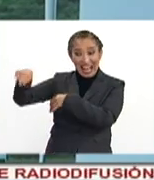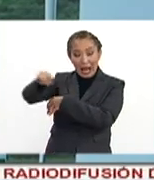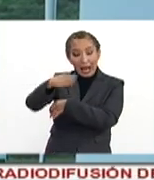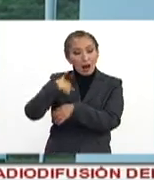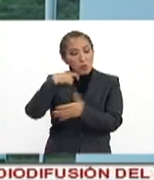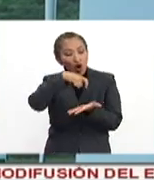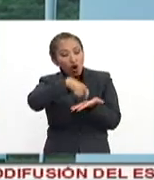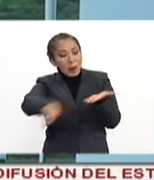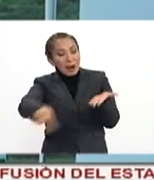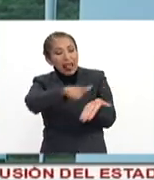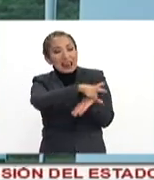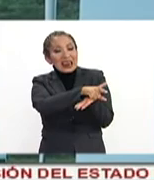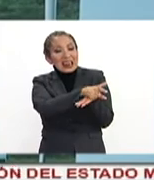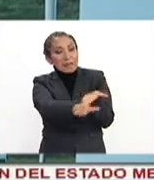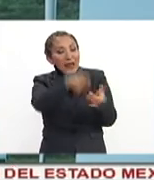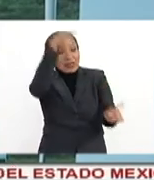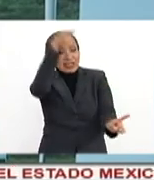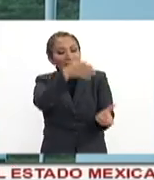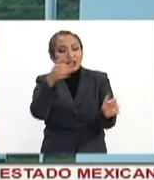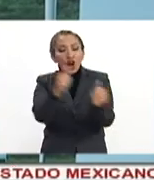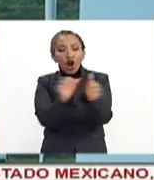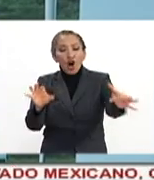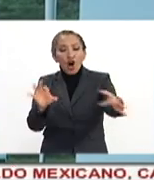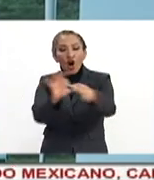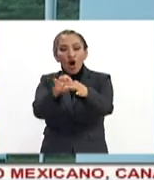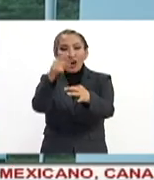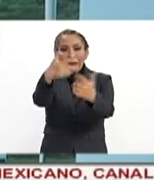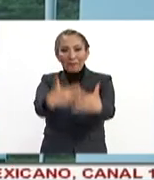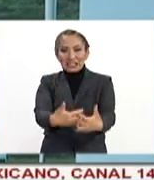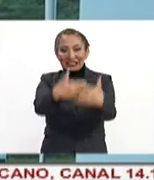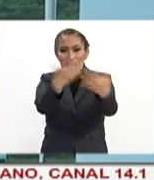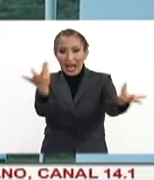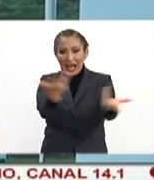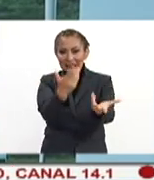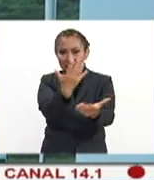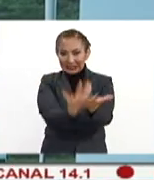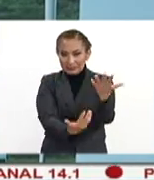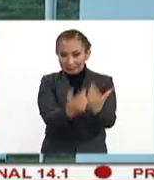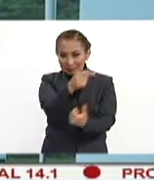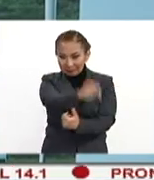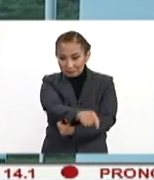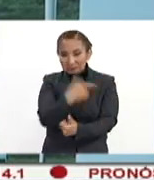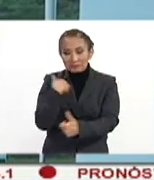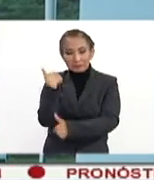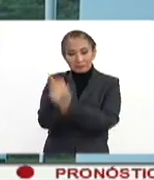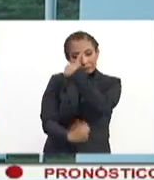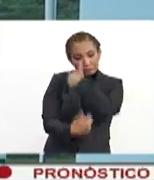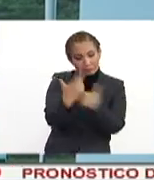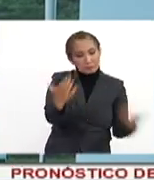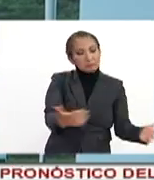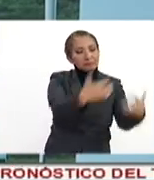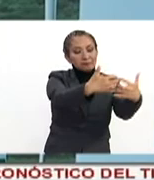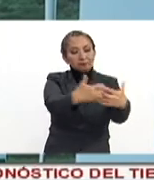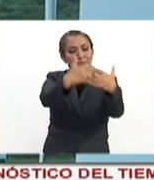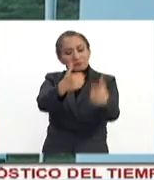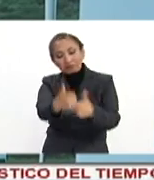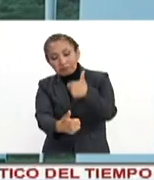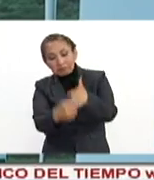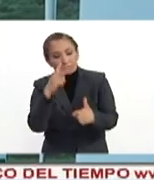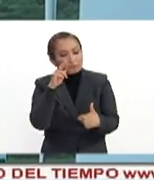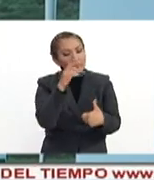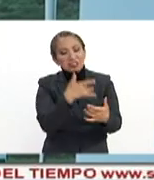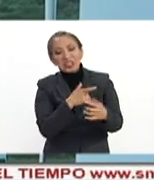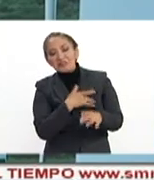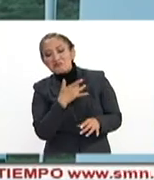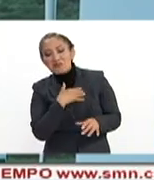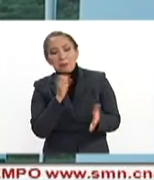la electricidad limpia directamente con los generadores, lo que incentiva la competencia y la posibilidad